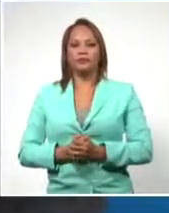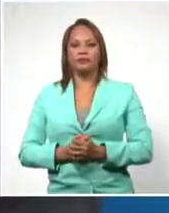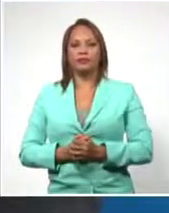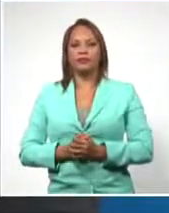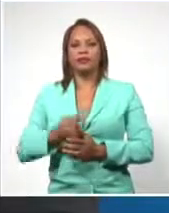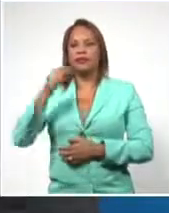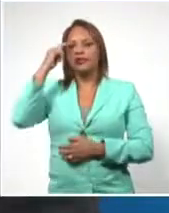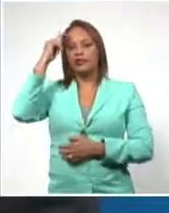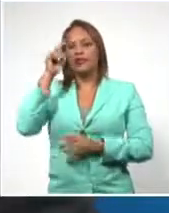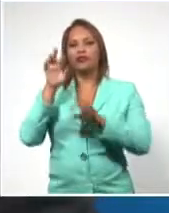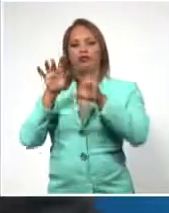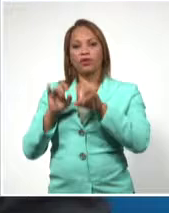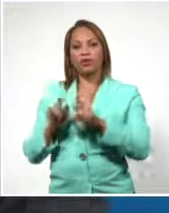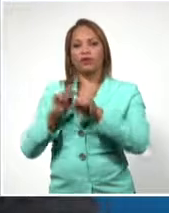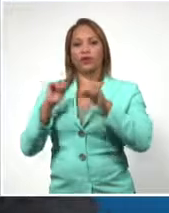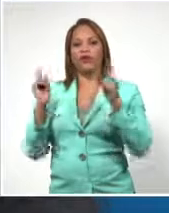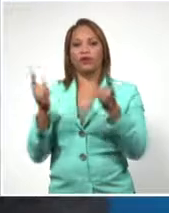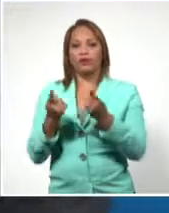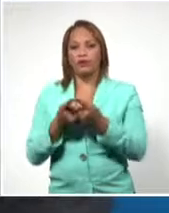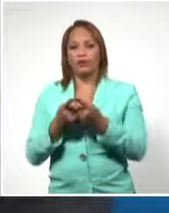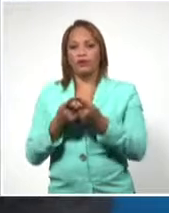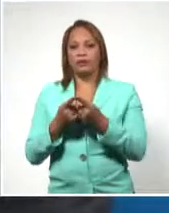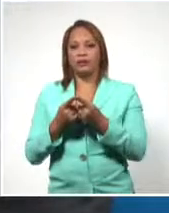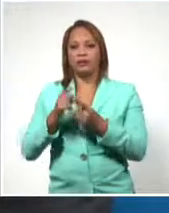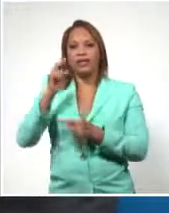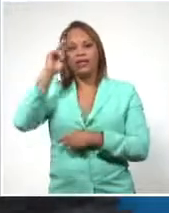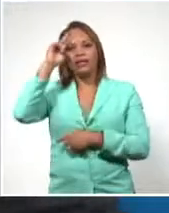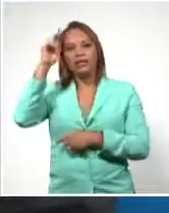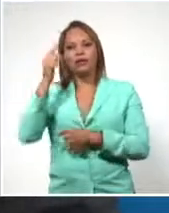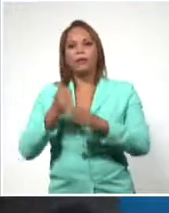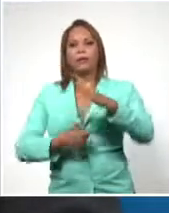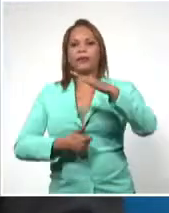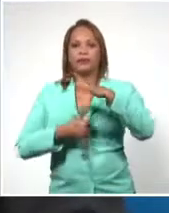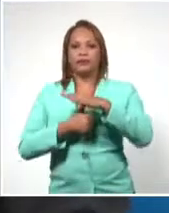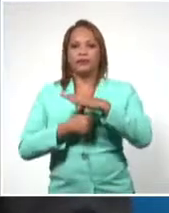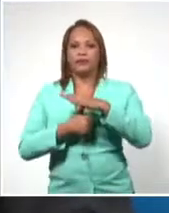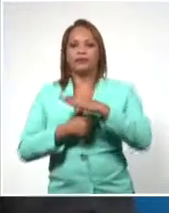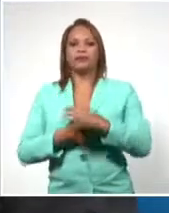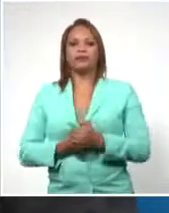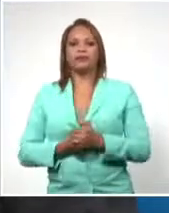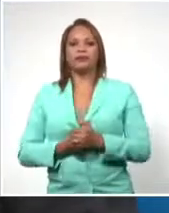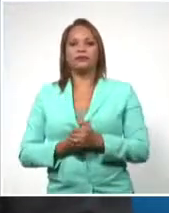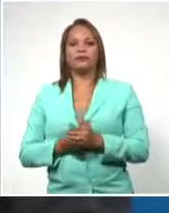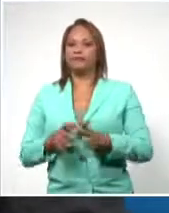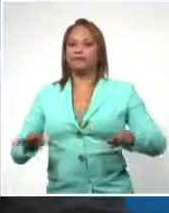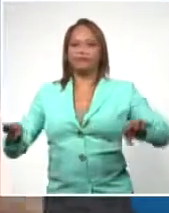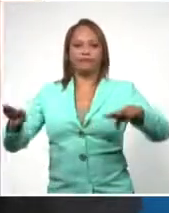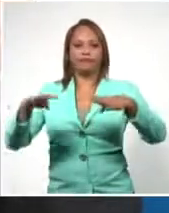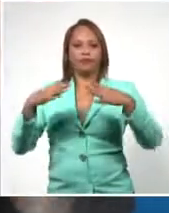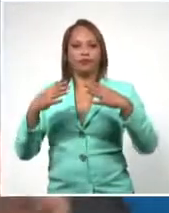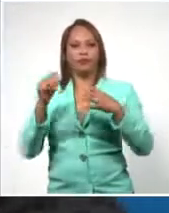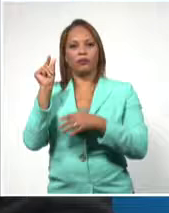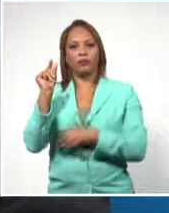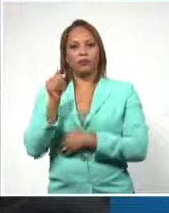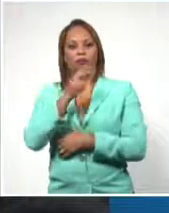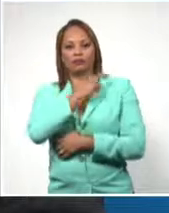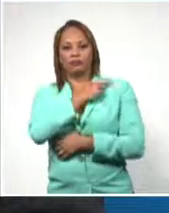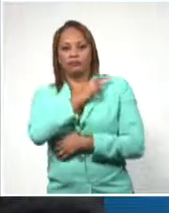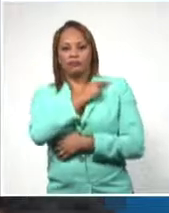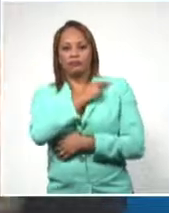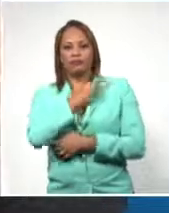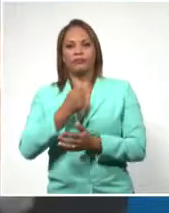Señor secretario general, señor presidente, distinguidos delegados,